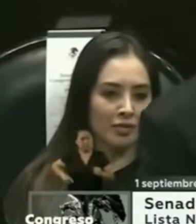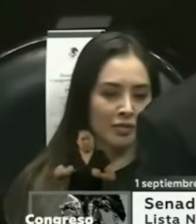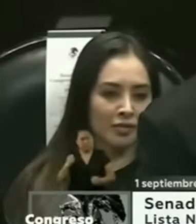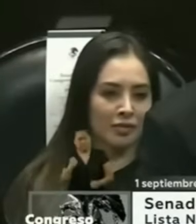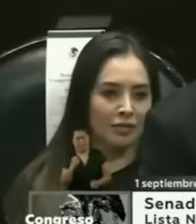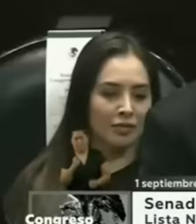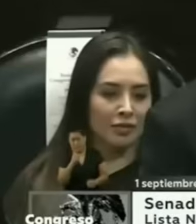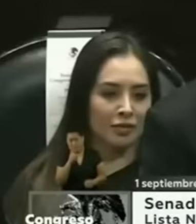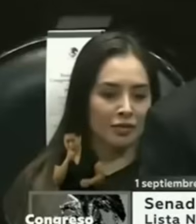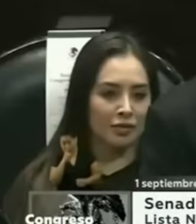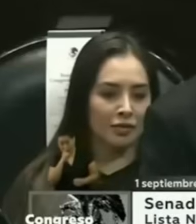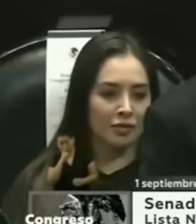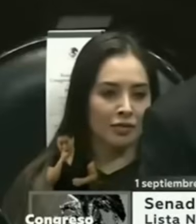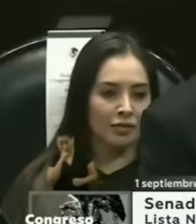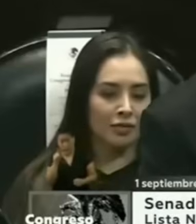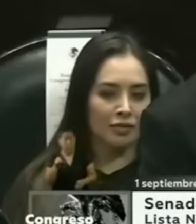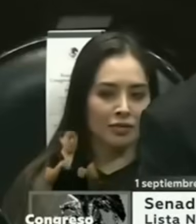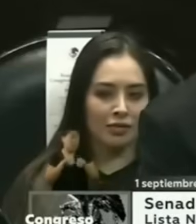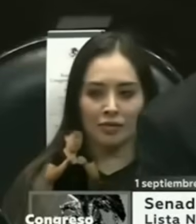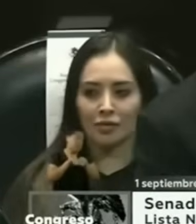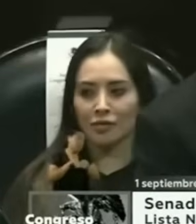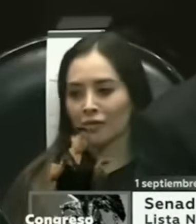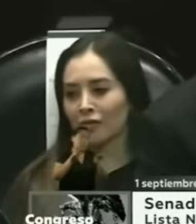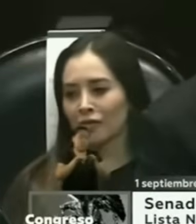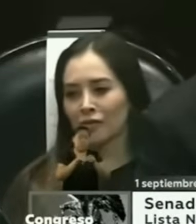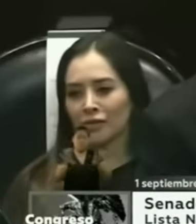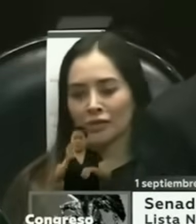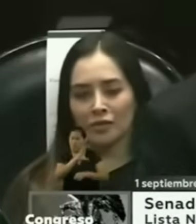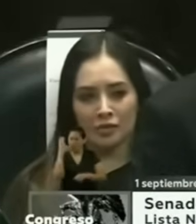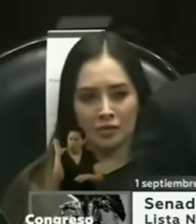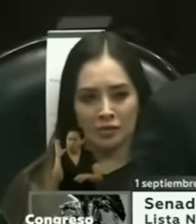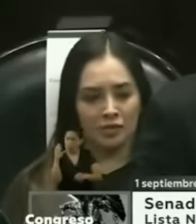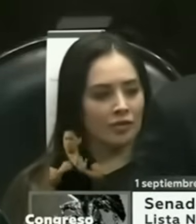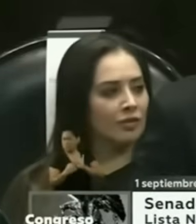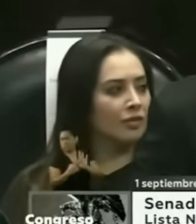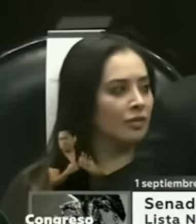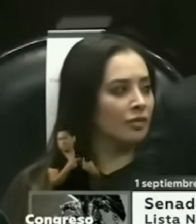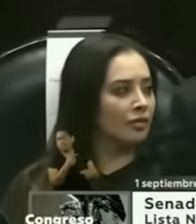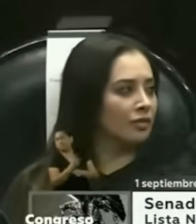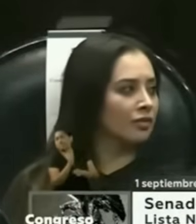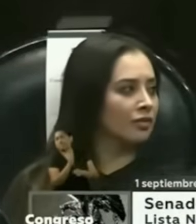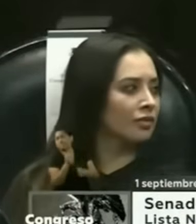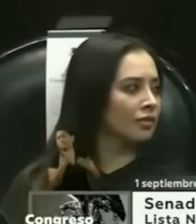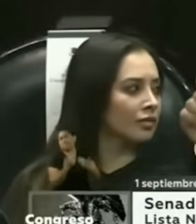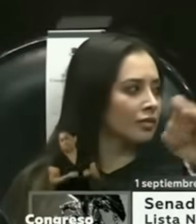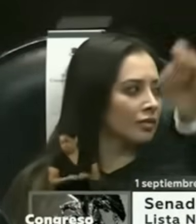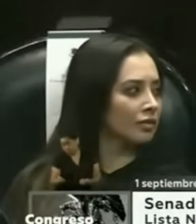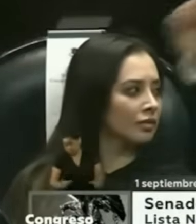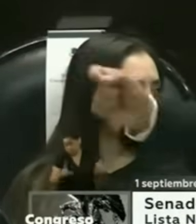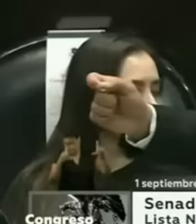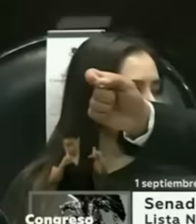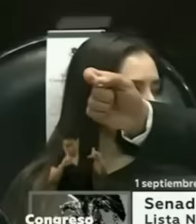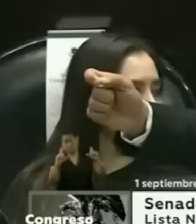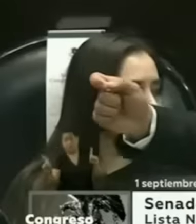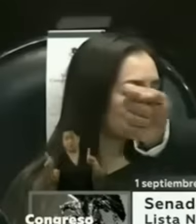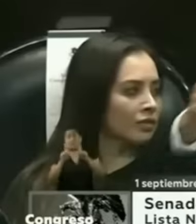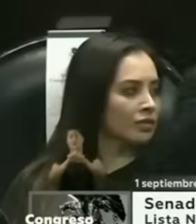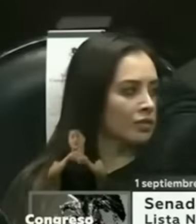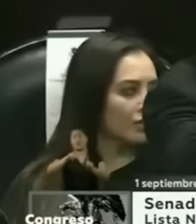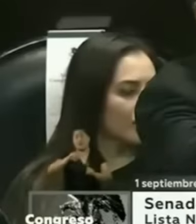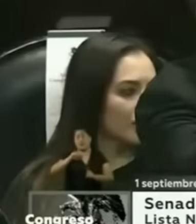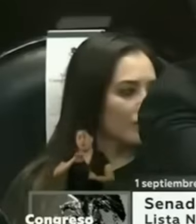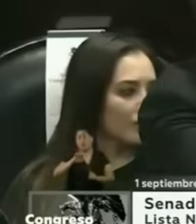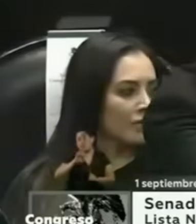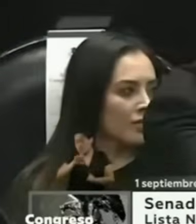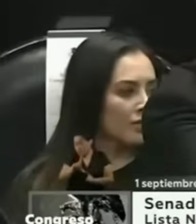manera. No tienen discurso, no tienen proyecto. Alito es un mafioso,